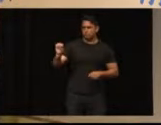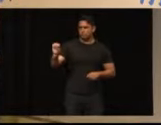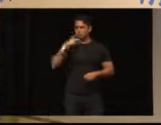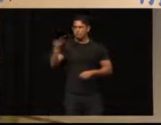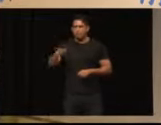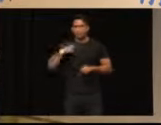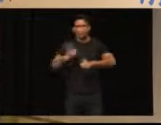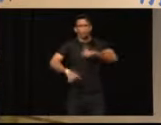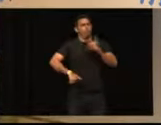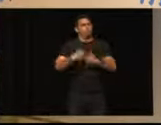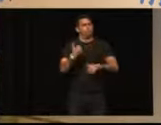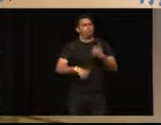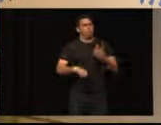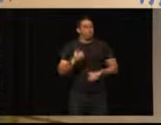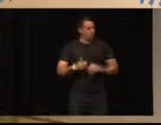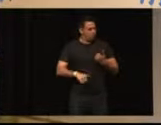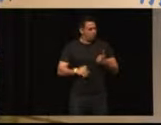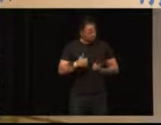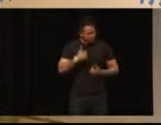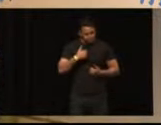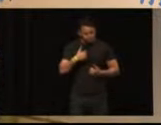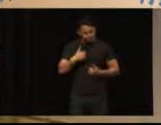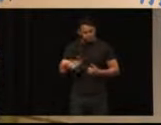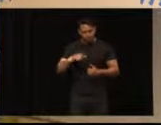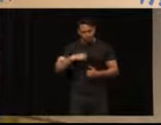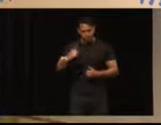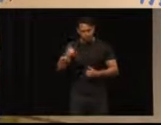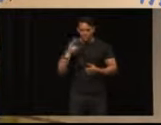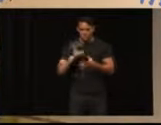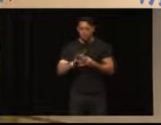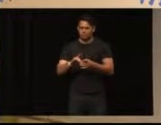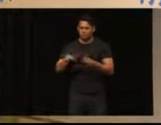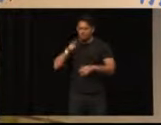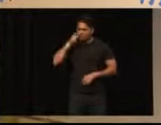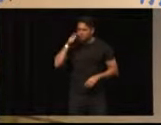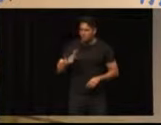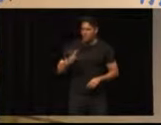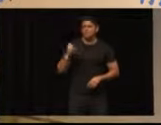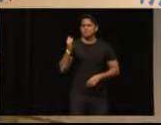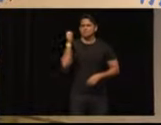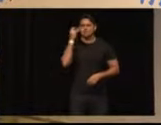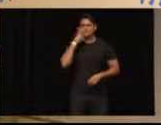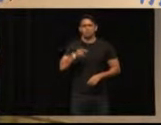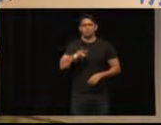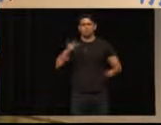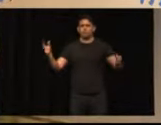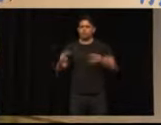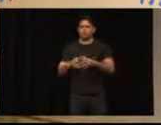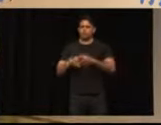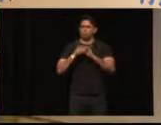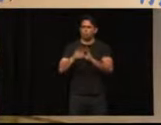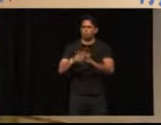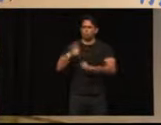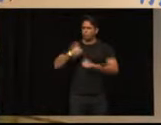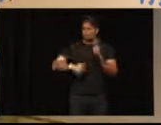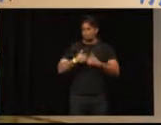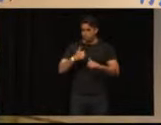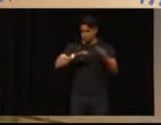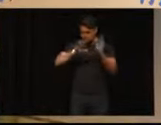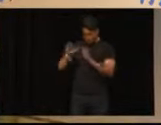habla del fútbol callejero, yo también tengo una relación interesante con el fútbol, y